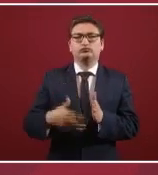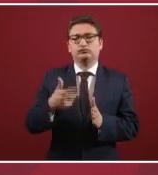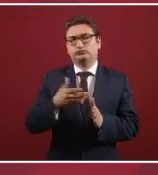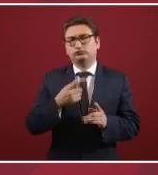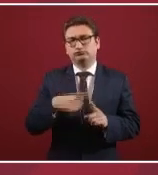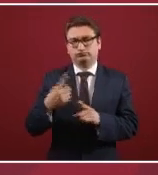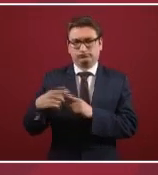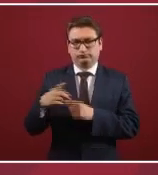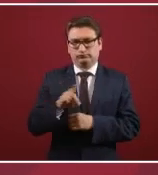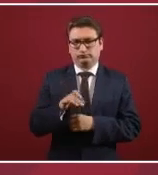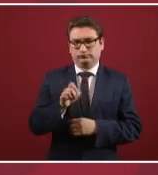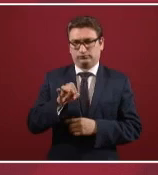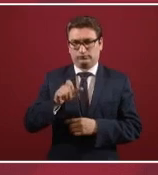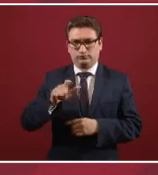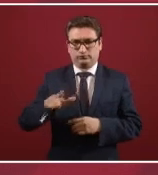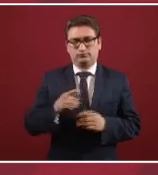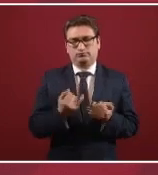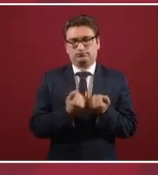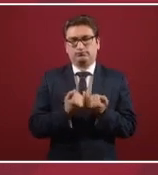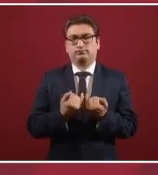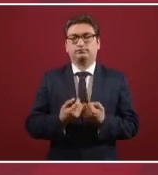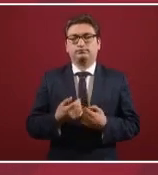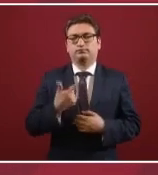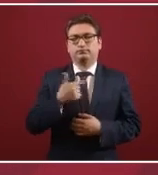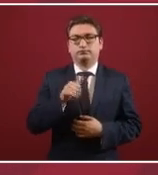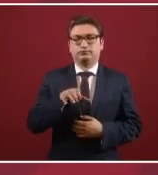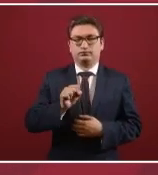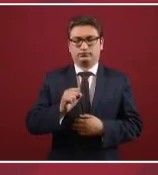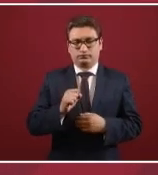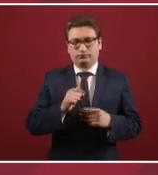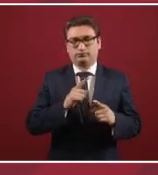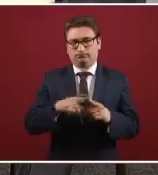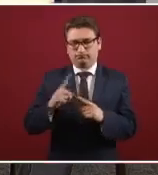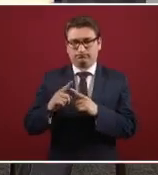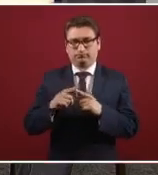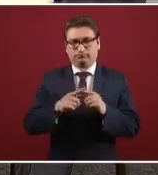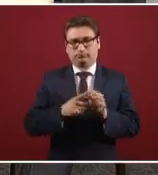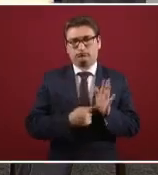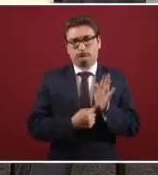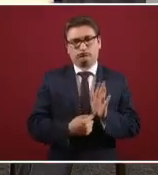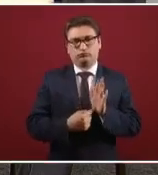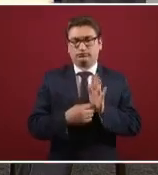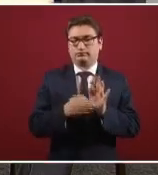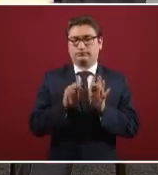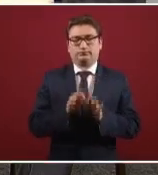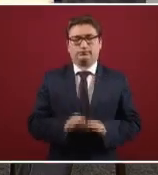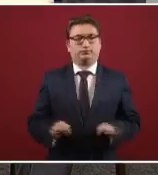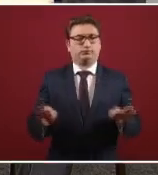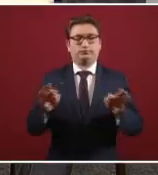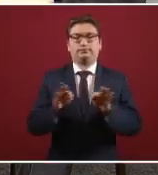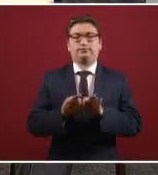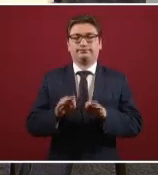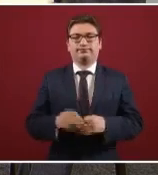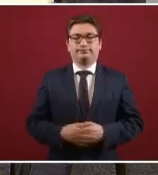diesel del gas esto es muy importante